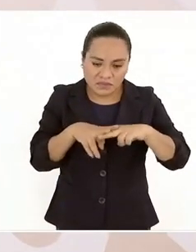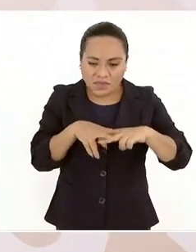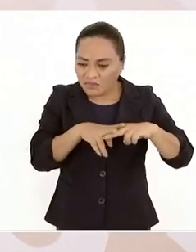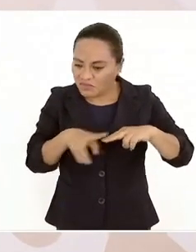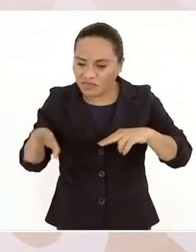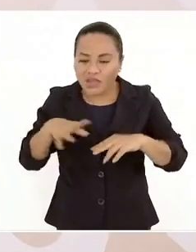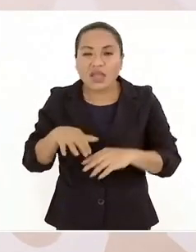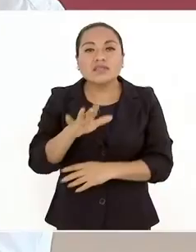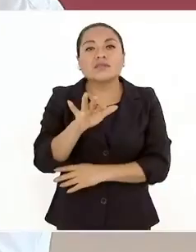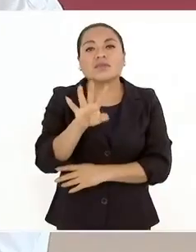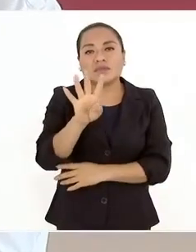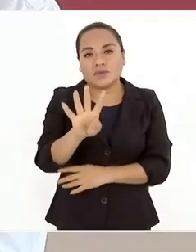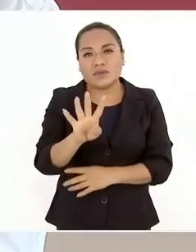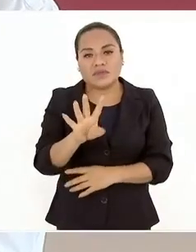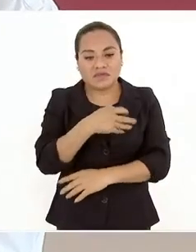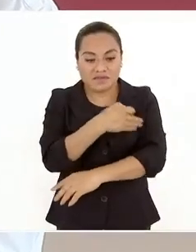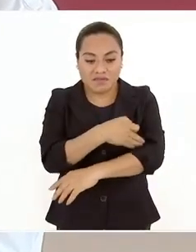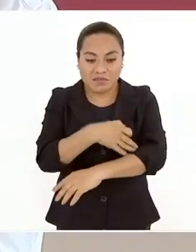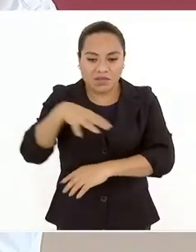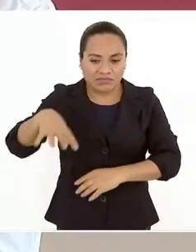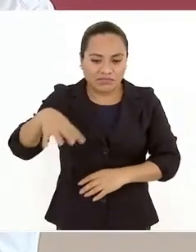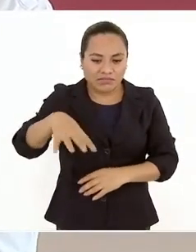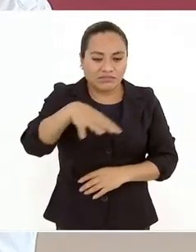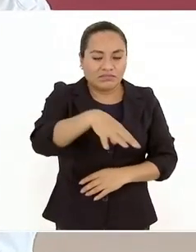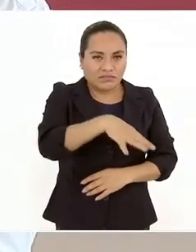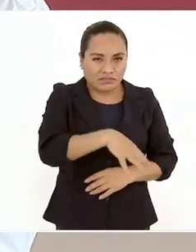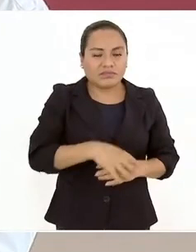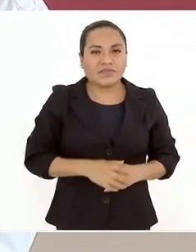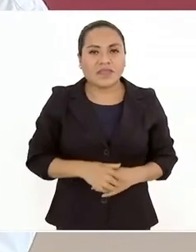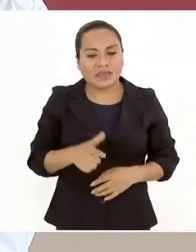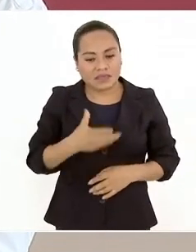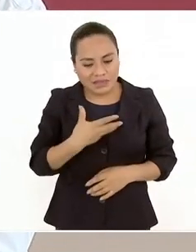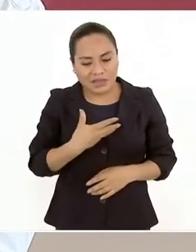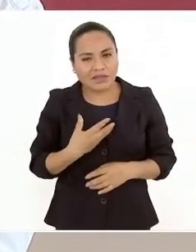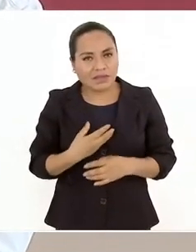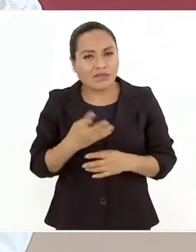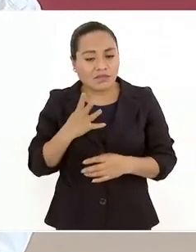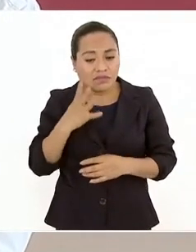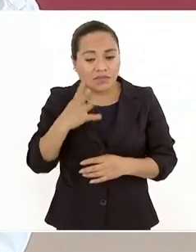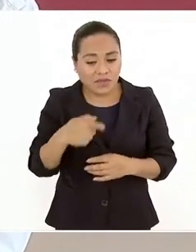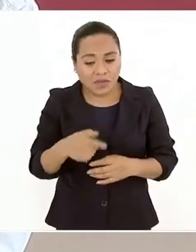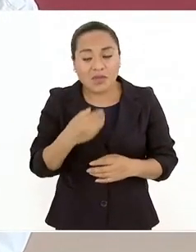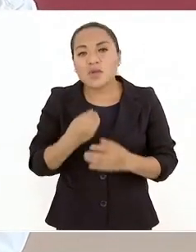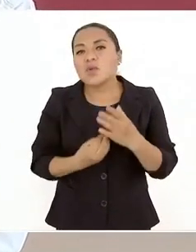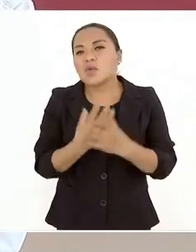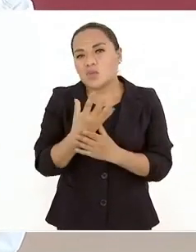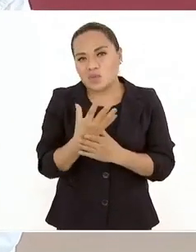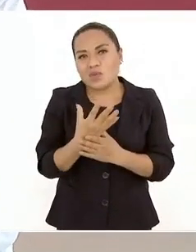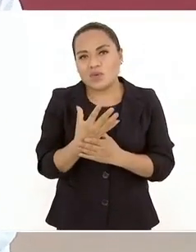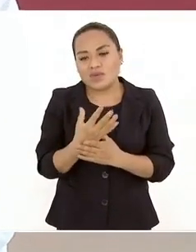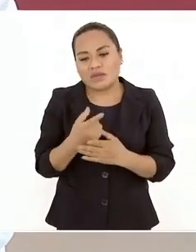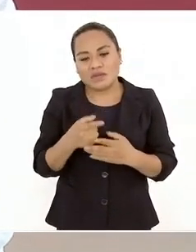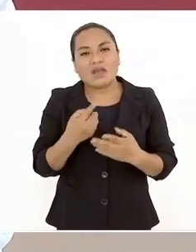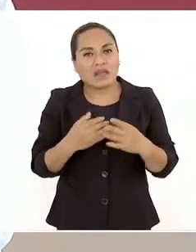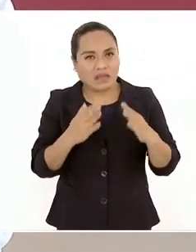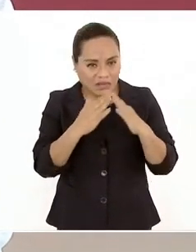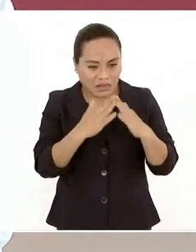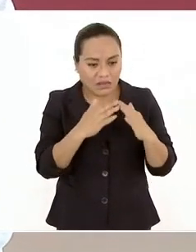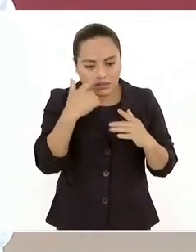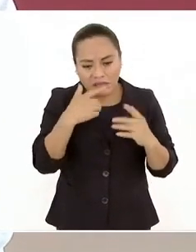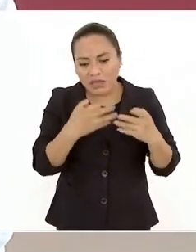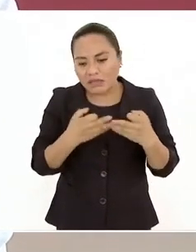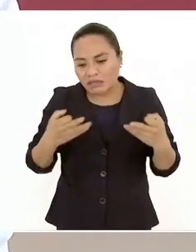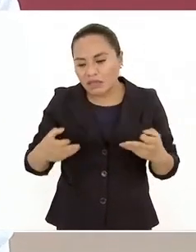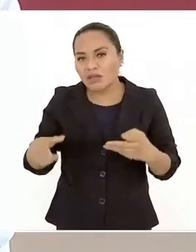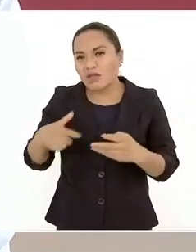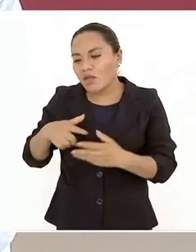54 familias que tendrán su nueva vivienda en un predio que aportó la Secretaría de Marina,